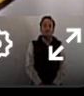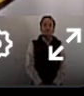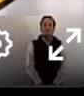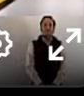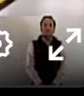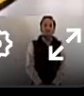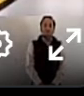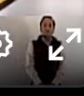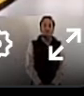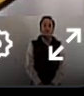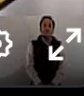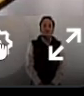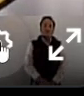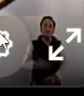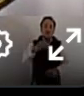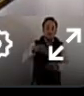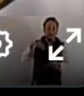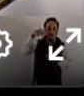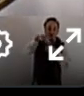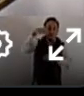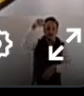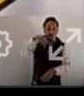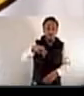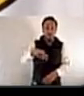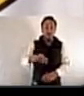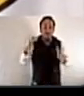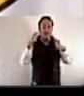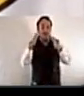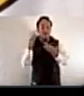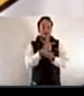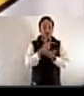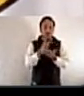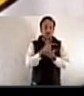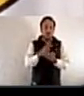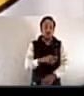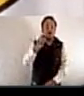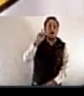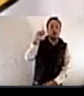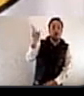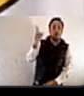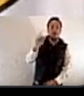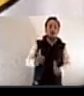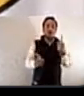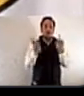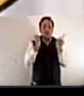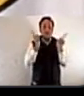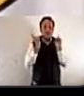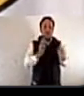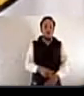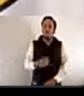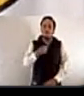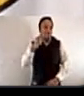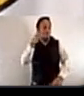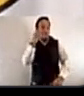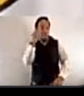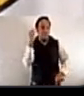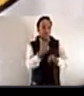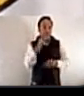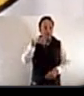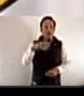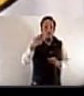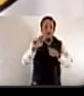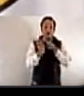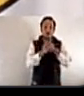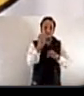el Monumento a la corrupción de este gobierno es la casa gris en Houston Texas y justo como no encontré que en este país